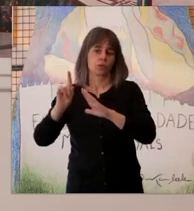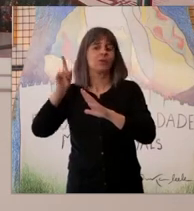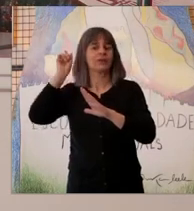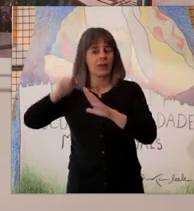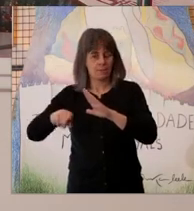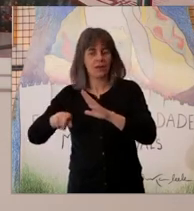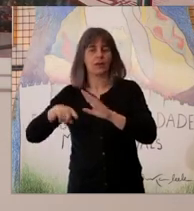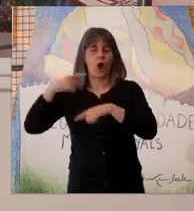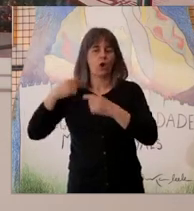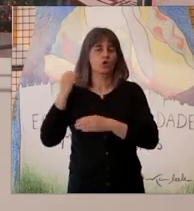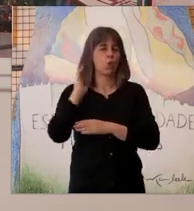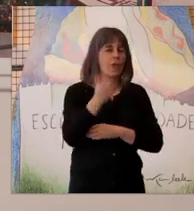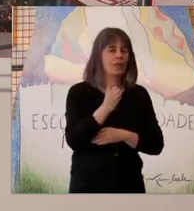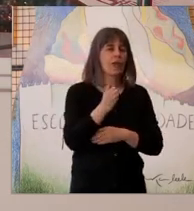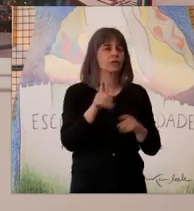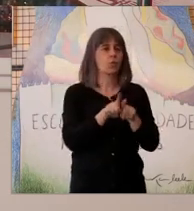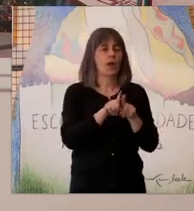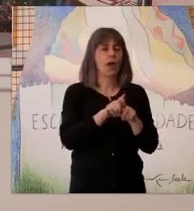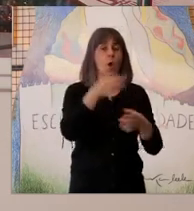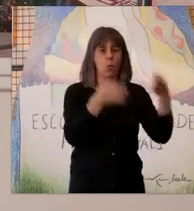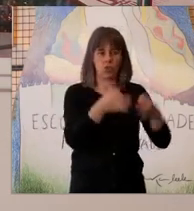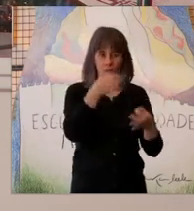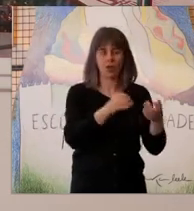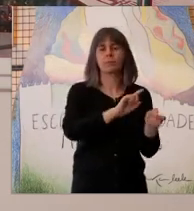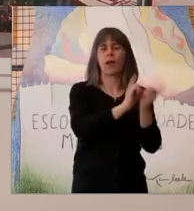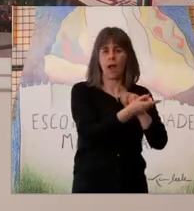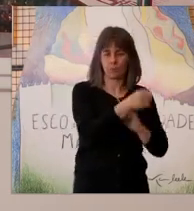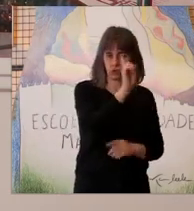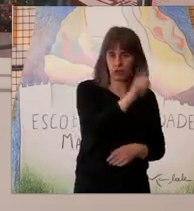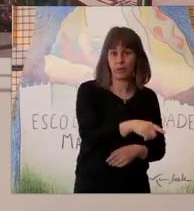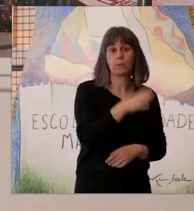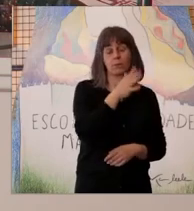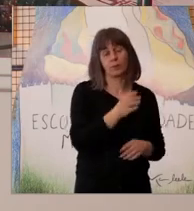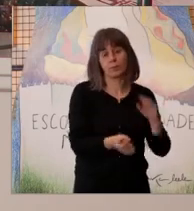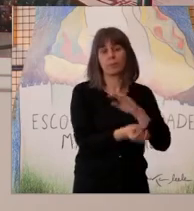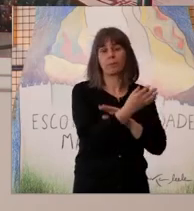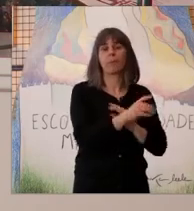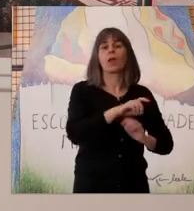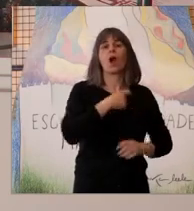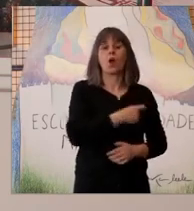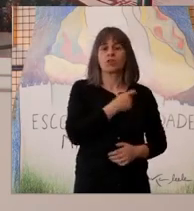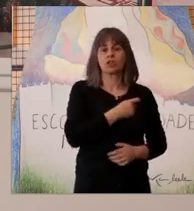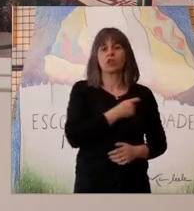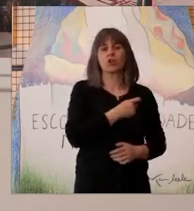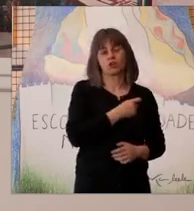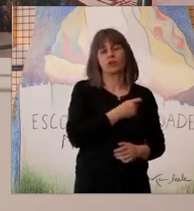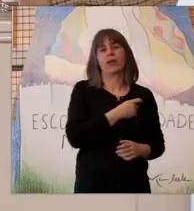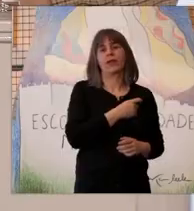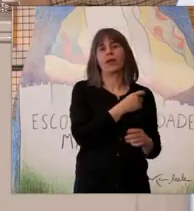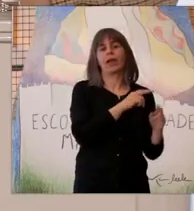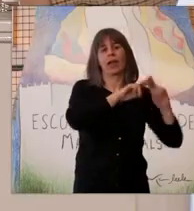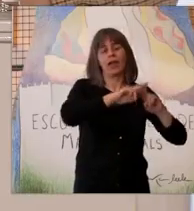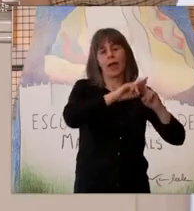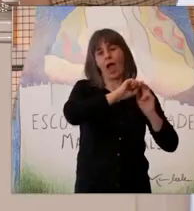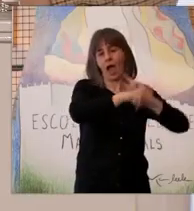una cadena de cambios judiciales primero porque se reactivó una comisión de codificación que llevaba muerta yo creo que 20 años está